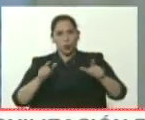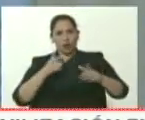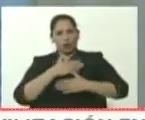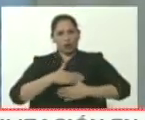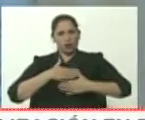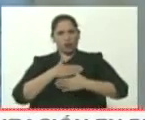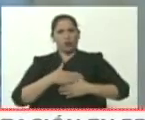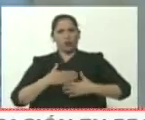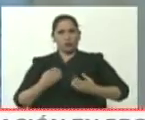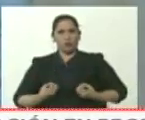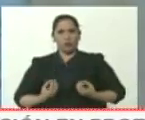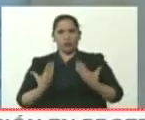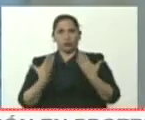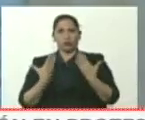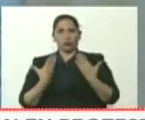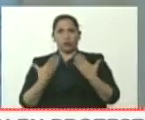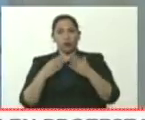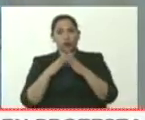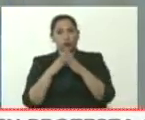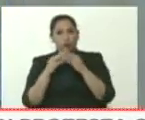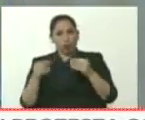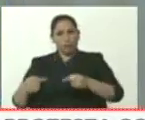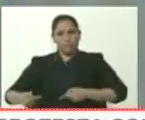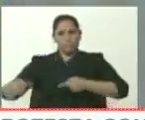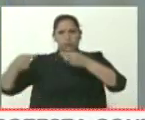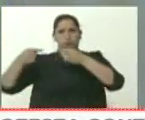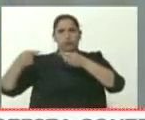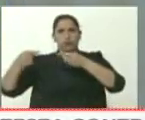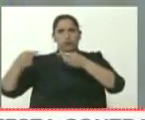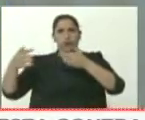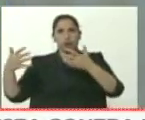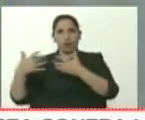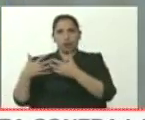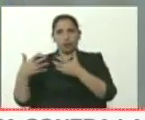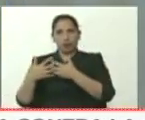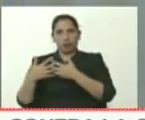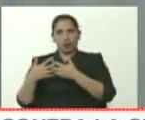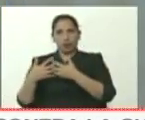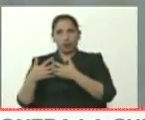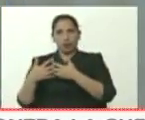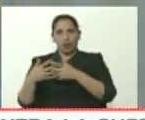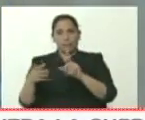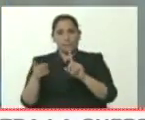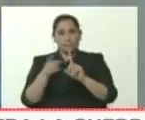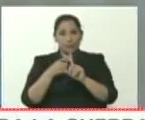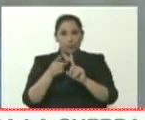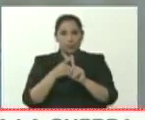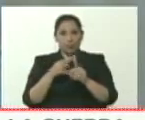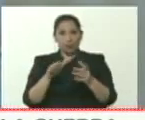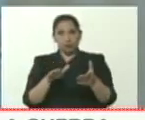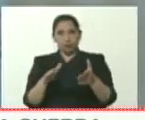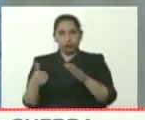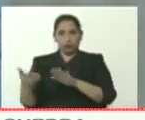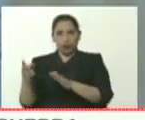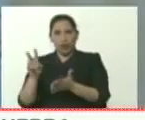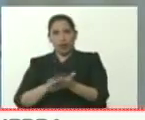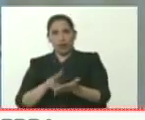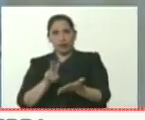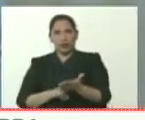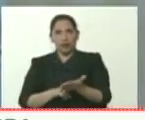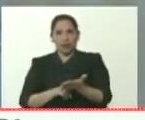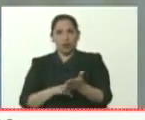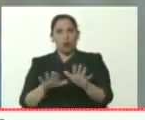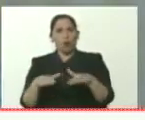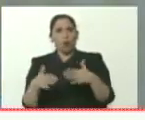de que en todo conflicto bélico, en toda guerra, la primera asesinada es la verdad. Y cuando